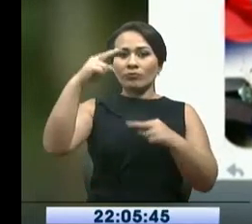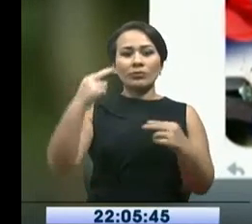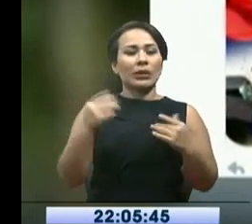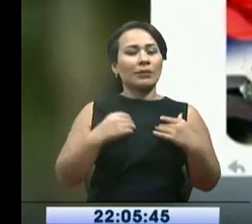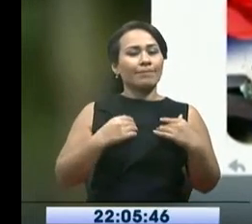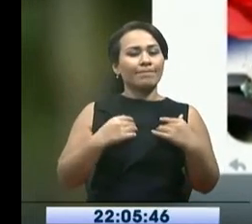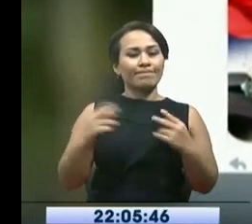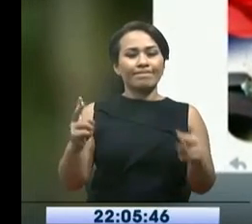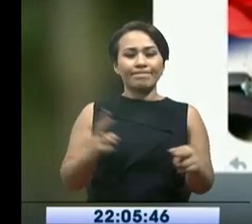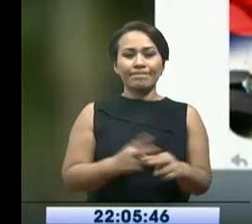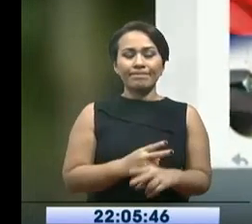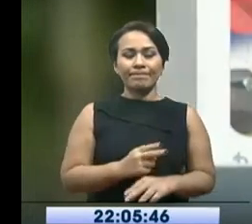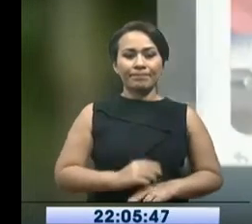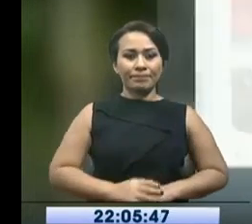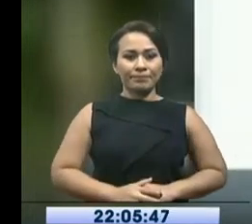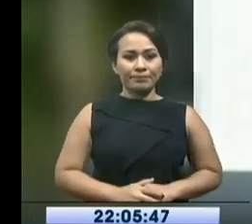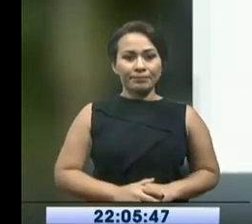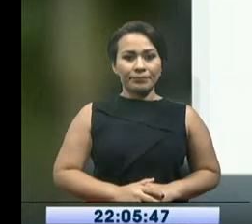irreparable pérdida.